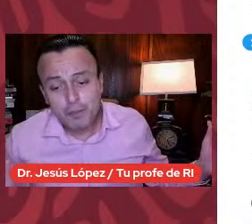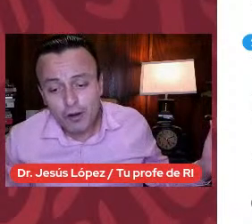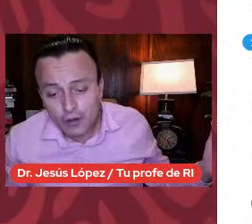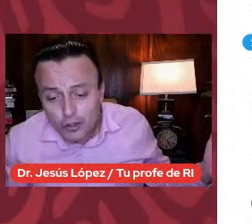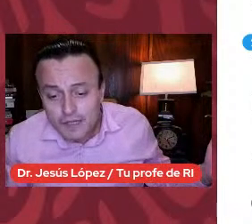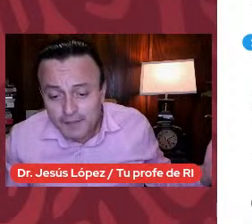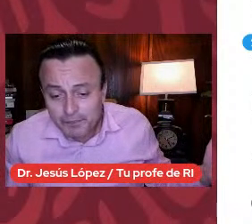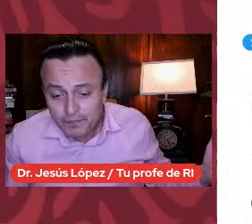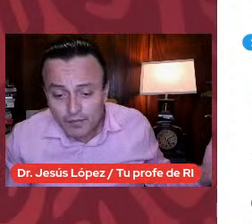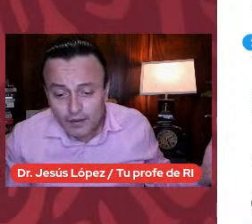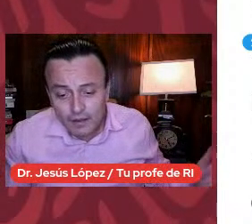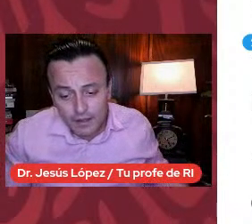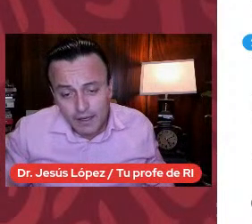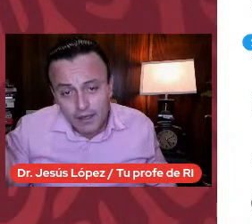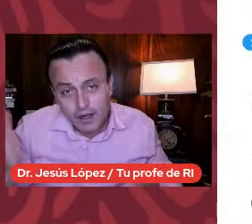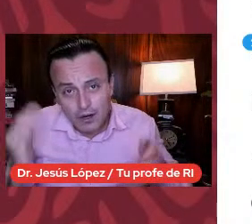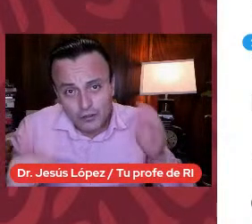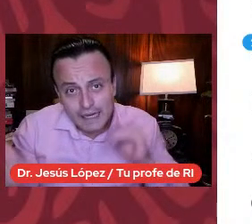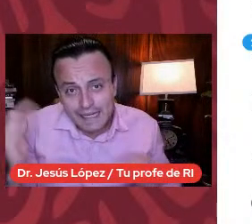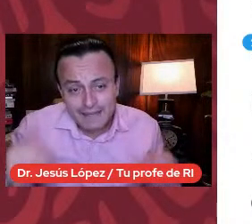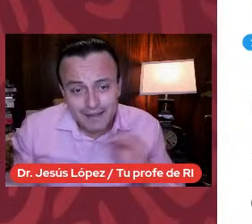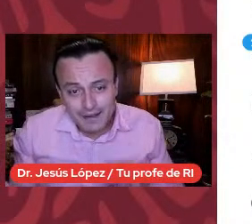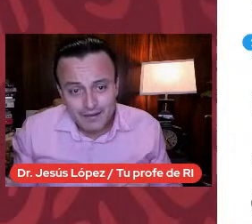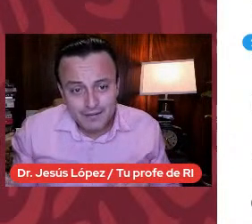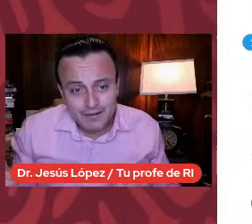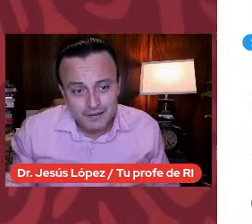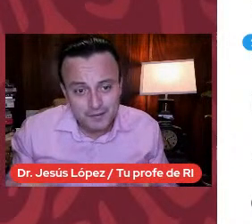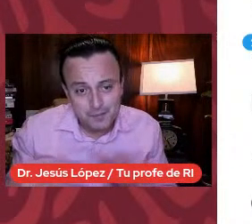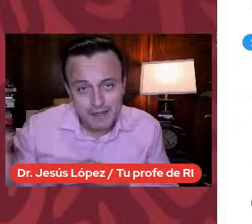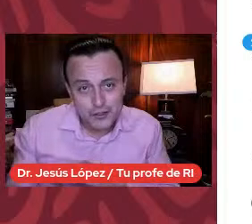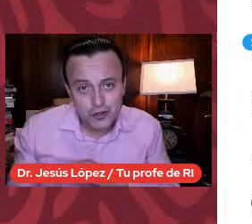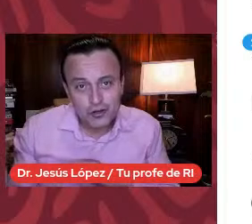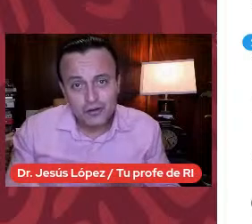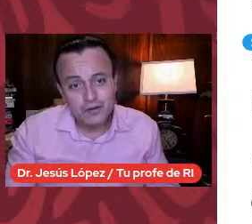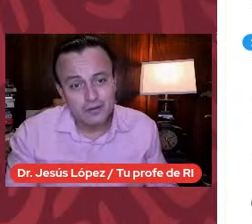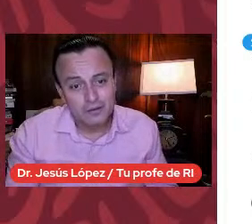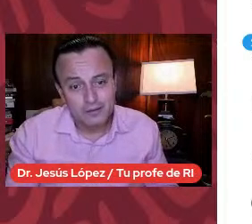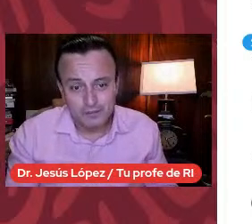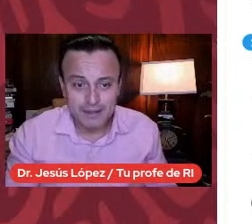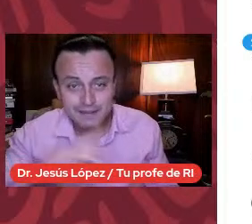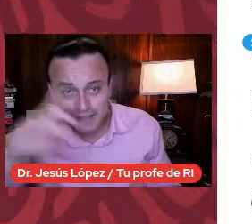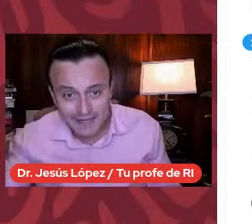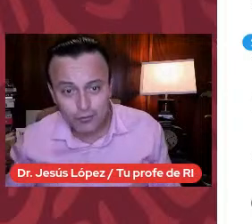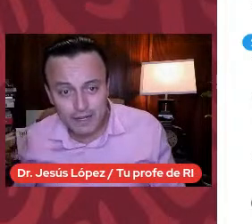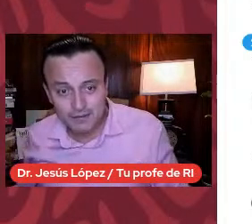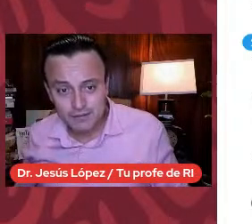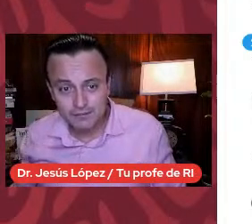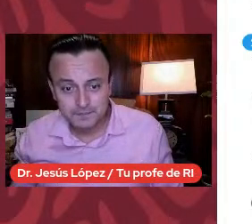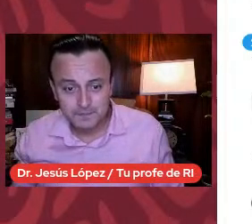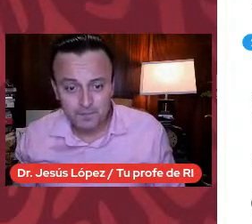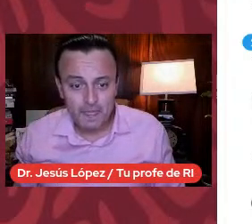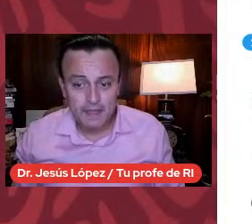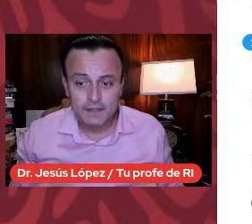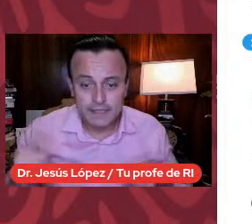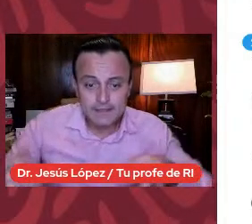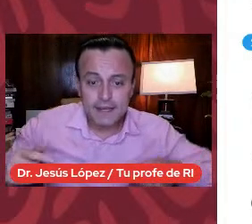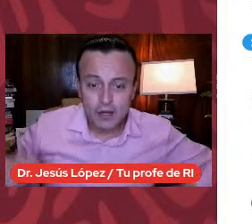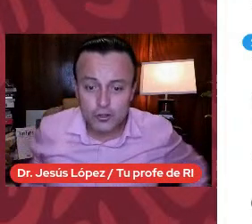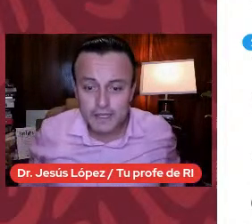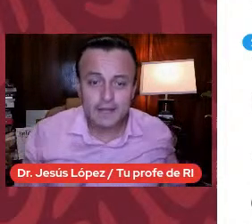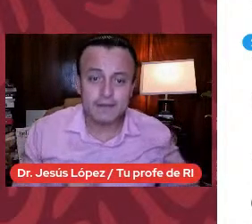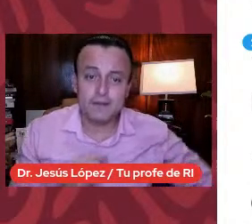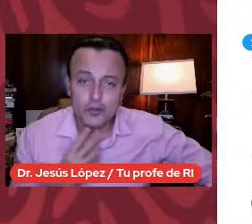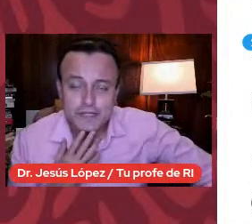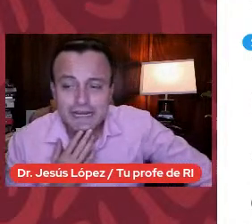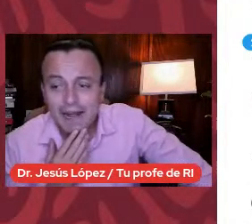Y ahí no paró la cosa. Otra Lili Téllez, versión más ridícula, dice